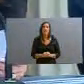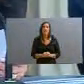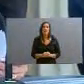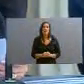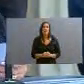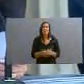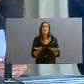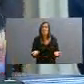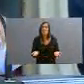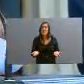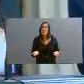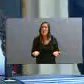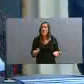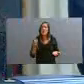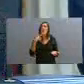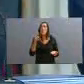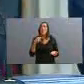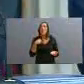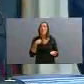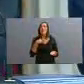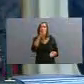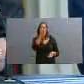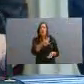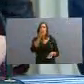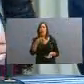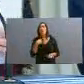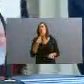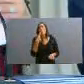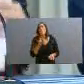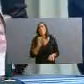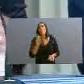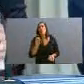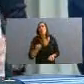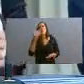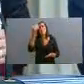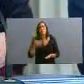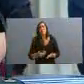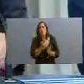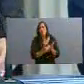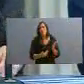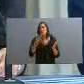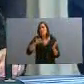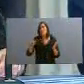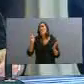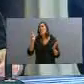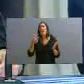Pero cuando vamos a las reincidencias, no voy a decir los nombres, por supuesto, porque no corresponde que lo haga,